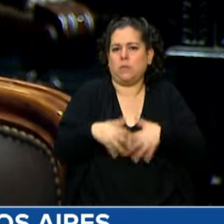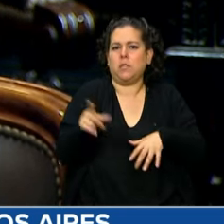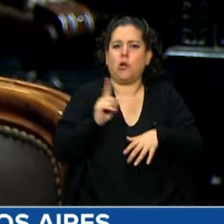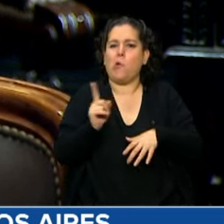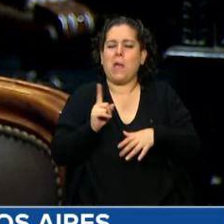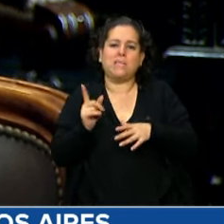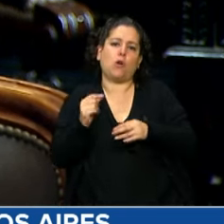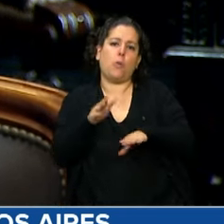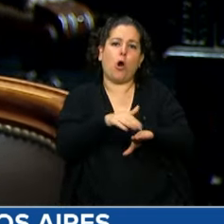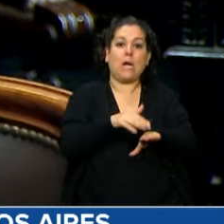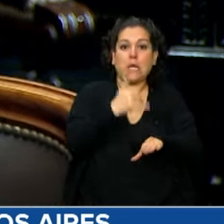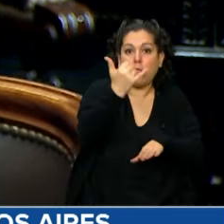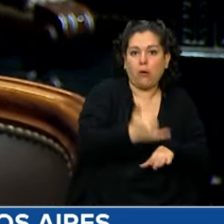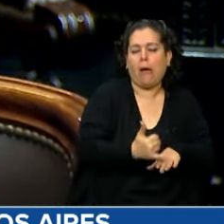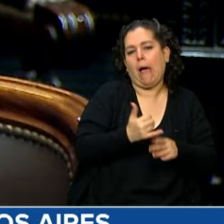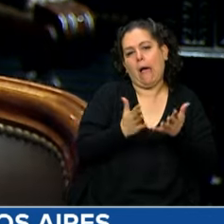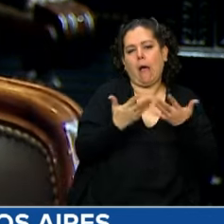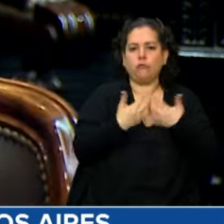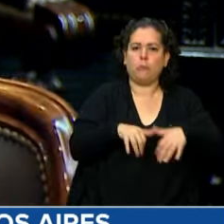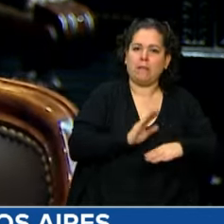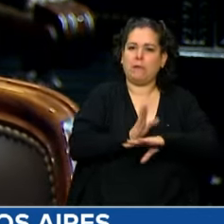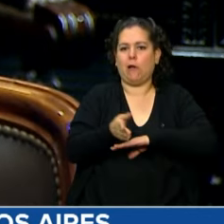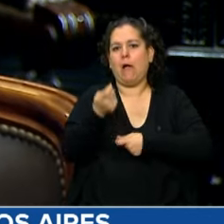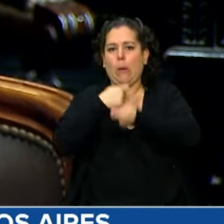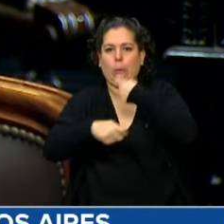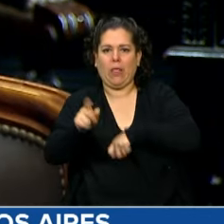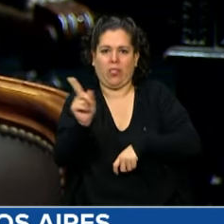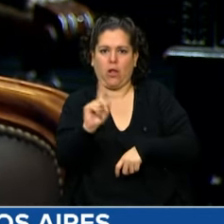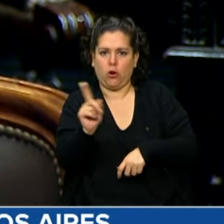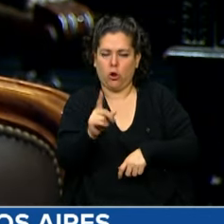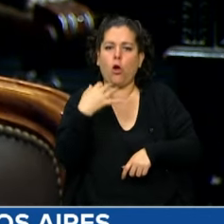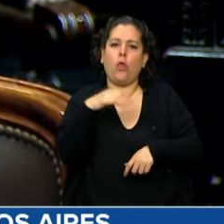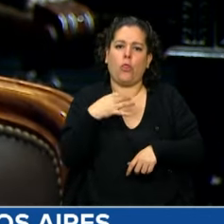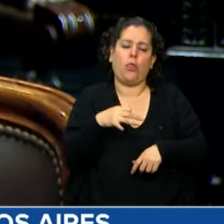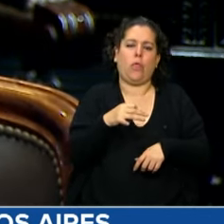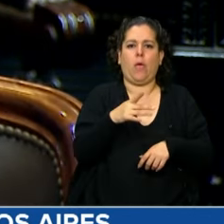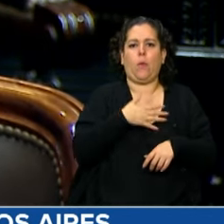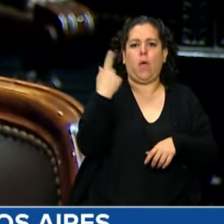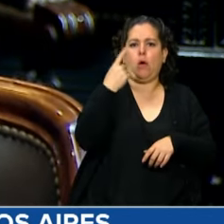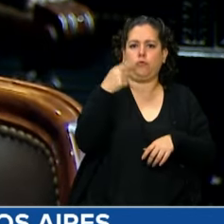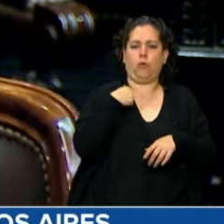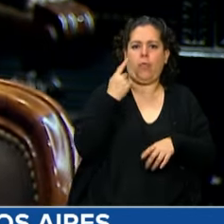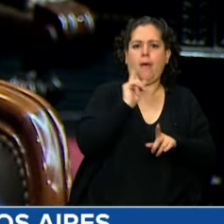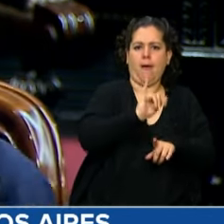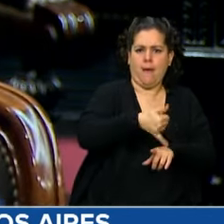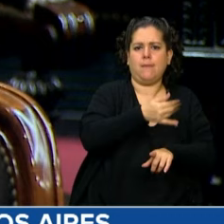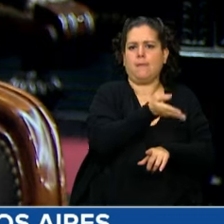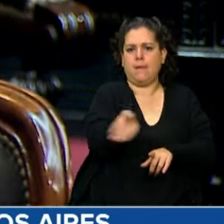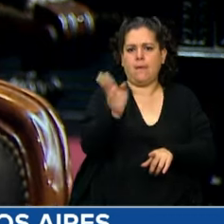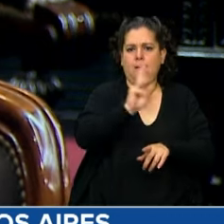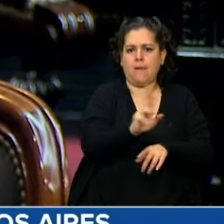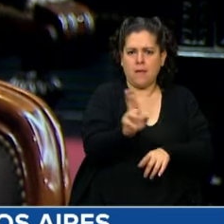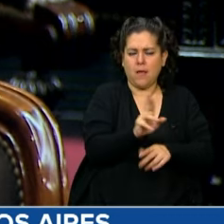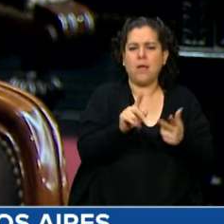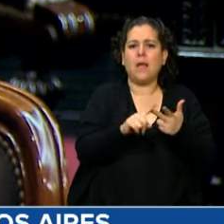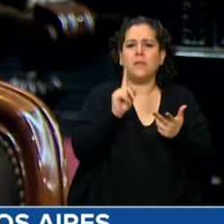calzado si quiere importar un calzado asomate lo tiene que autorizar un burócrata de turno tiene un derecho anti damping